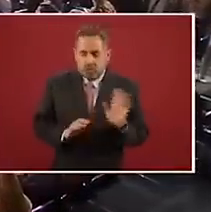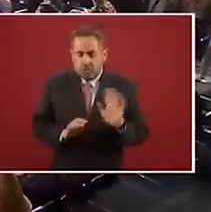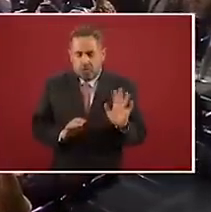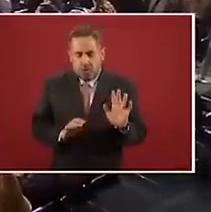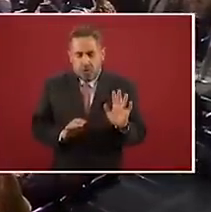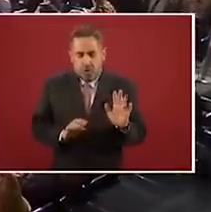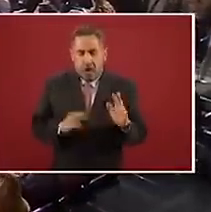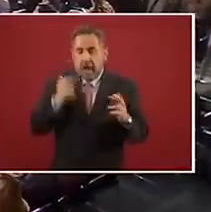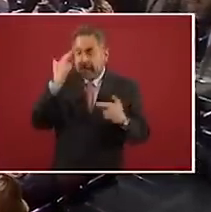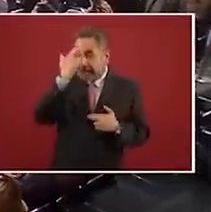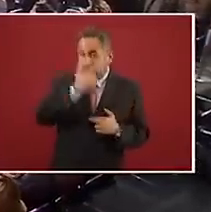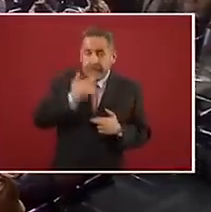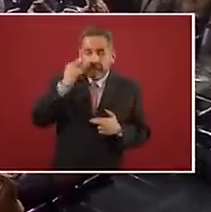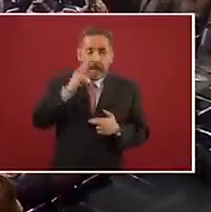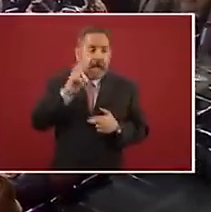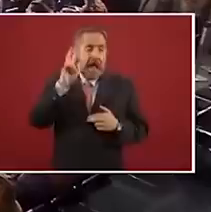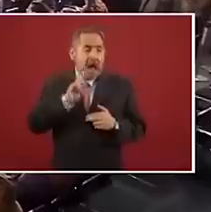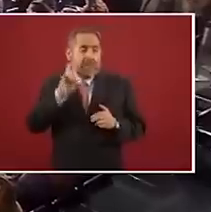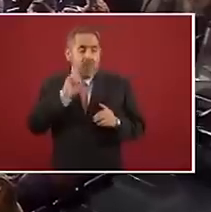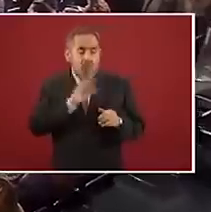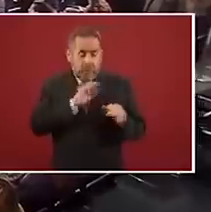contratos porque